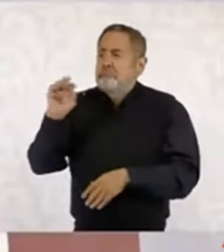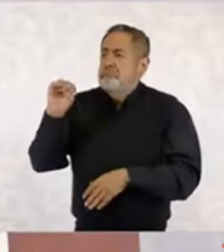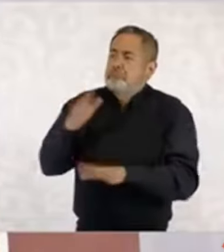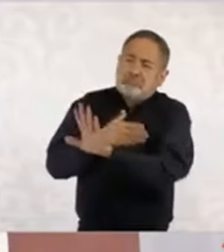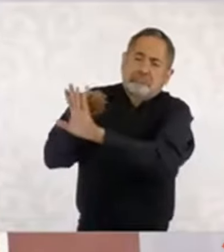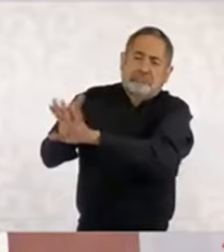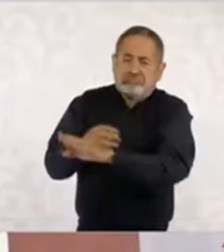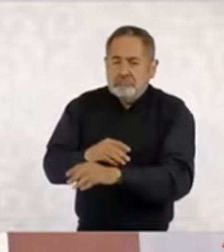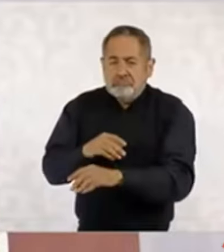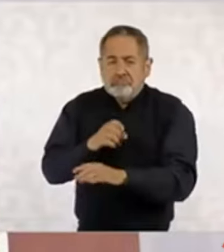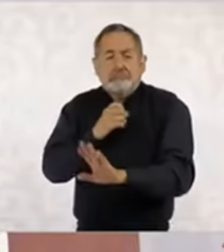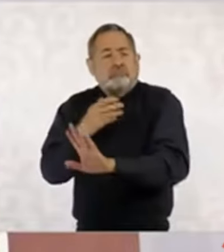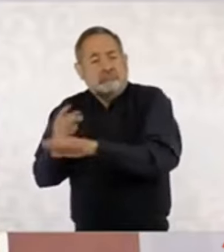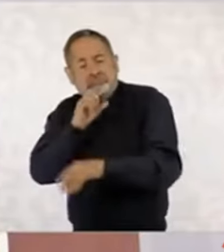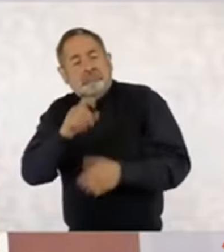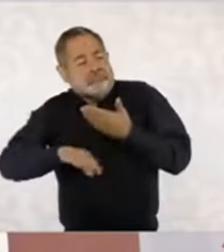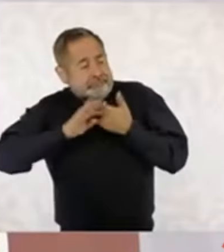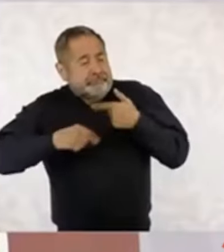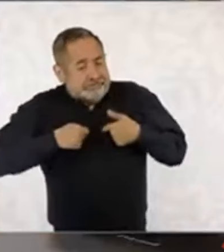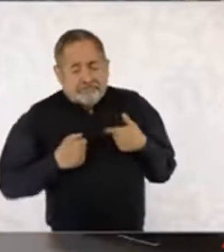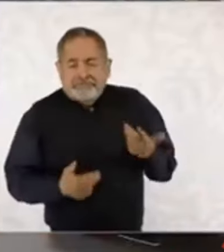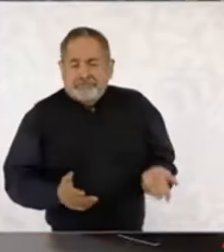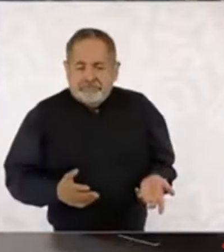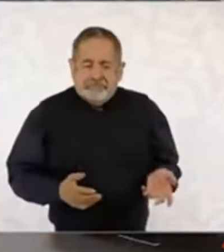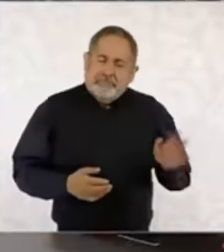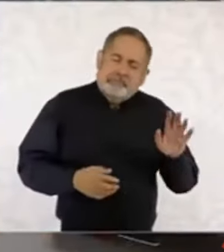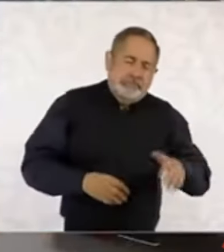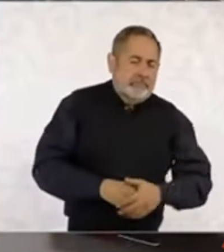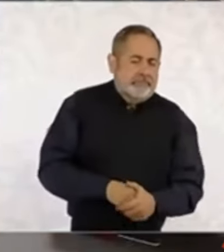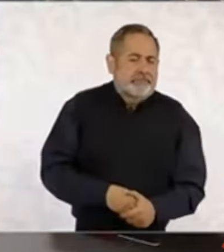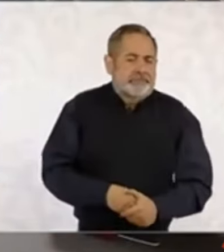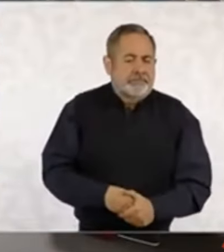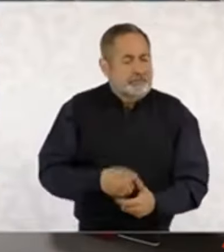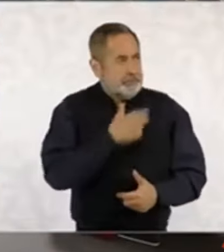Presidenta, en otro tema, estuvo el actor